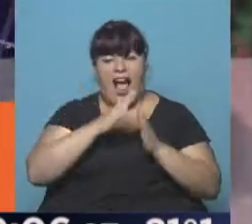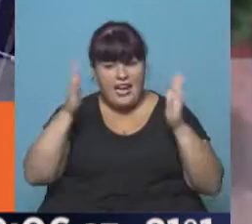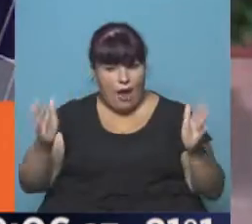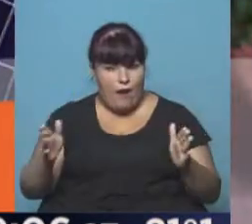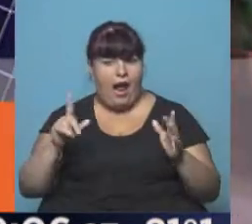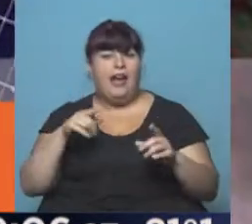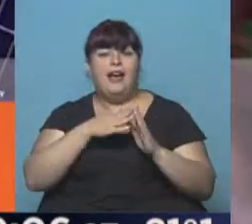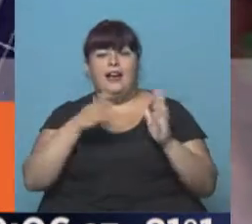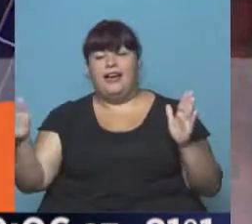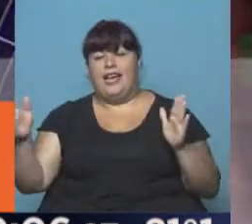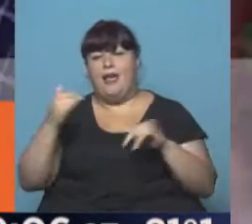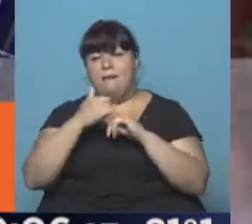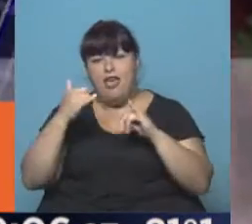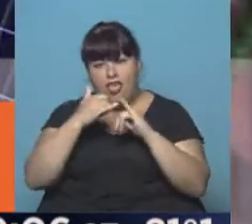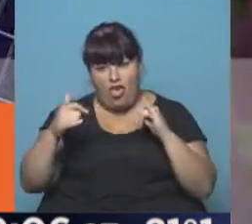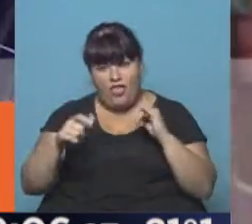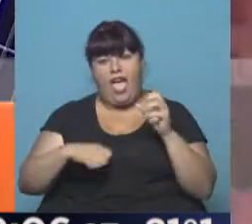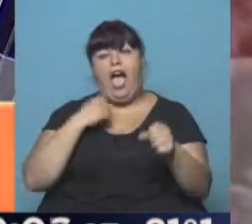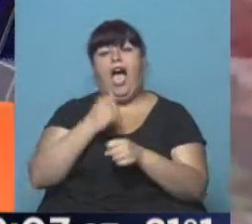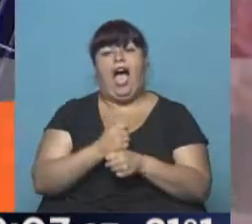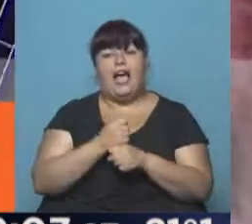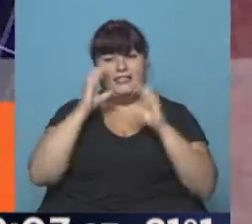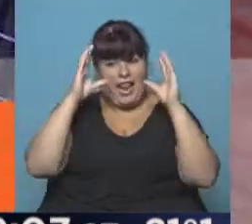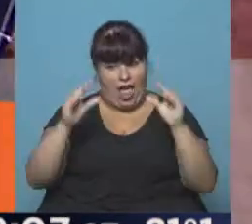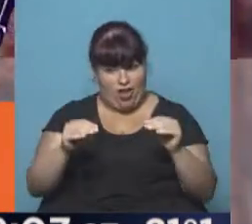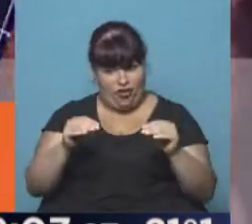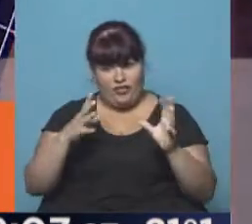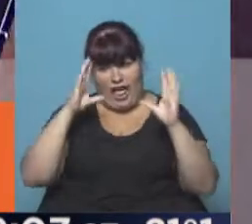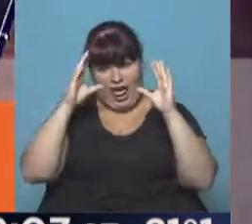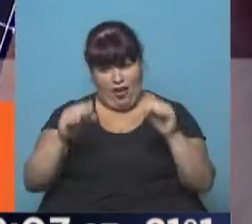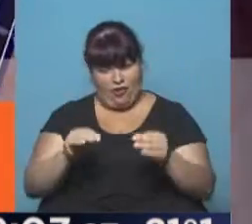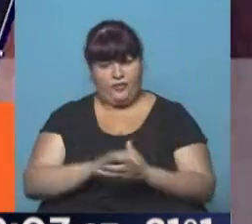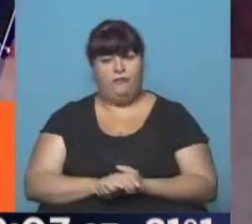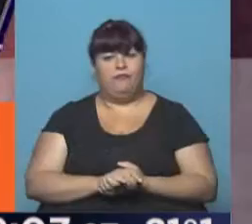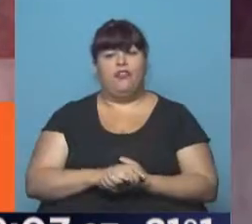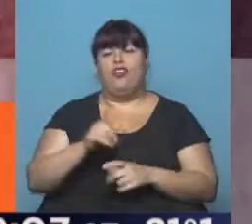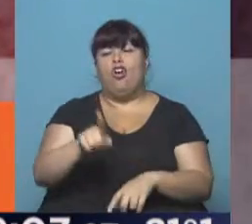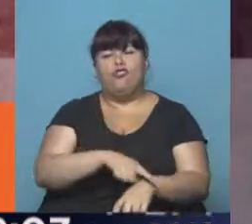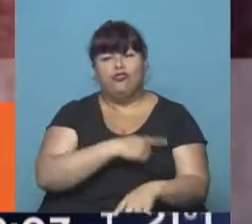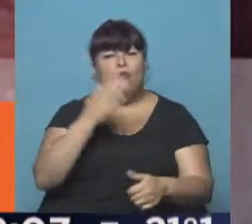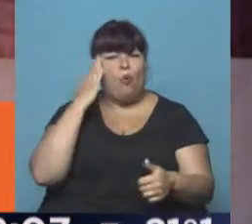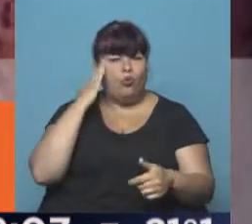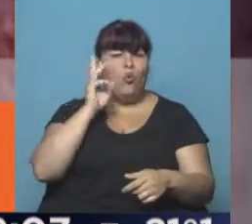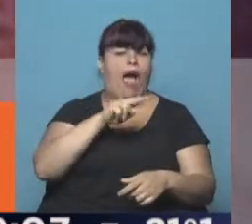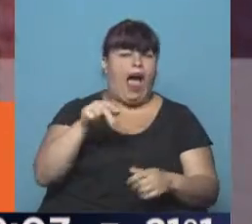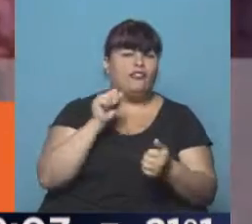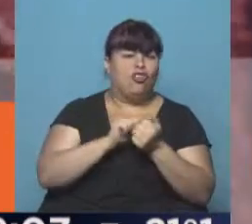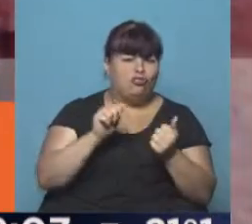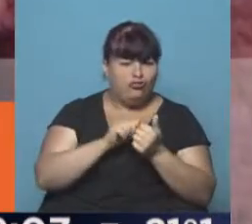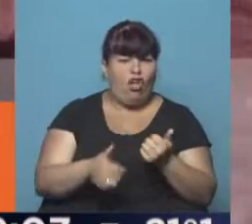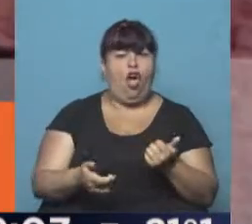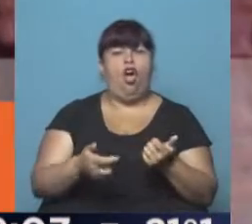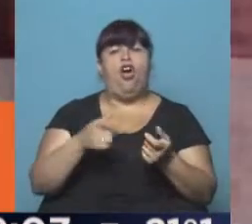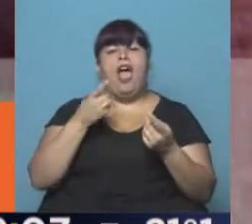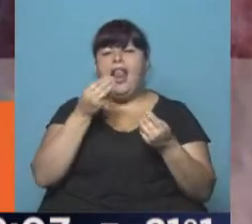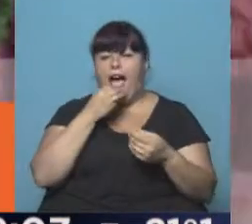lo que transcurre desde el mediodía hasta la nochecita, entrada a la nochecita. Toda la tradición, el arte, la historia, el